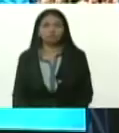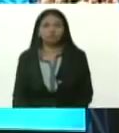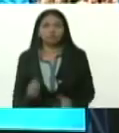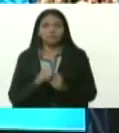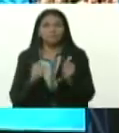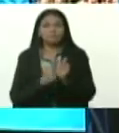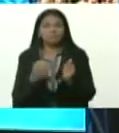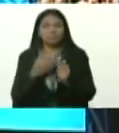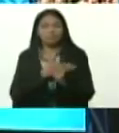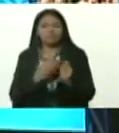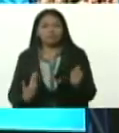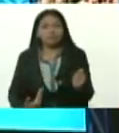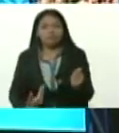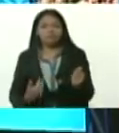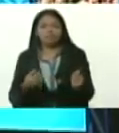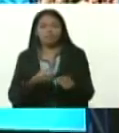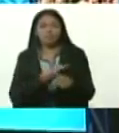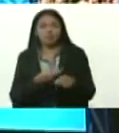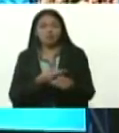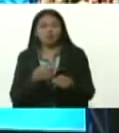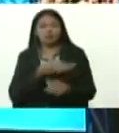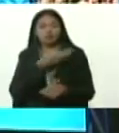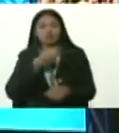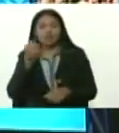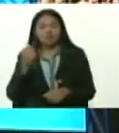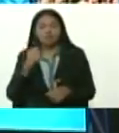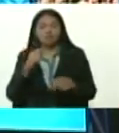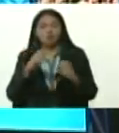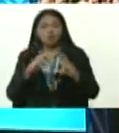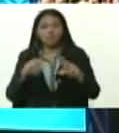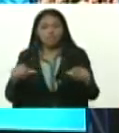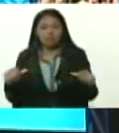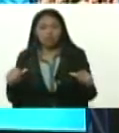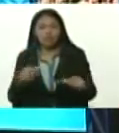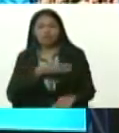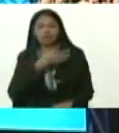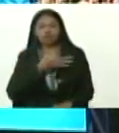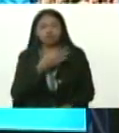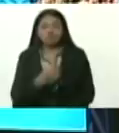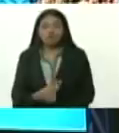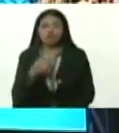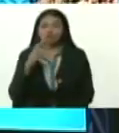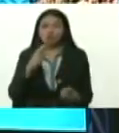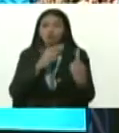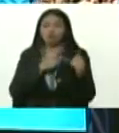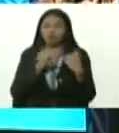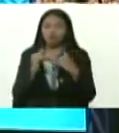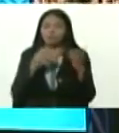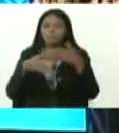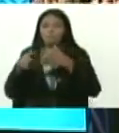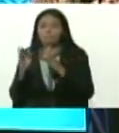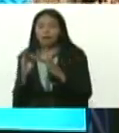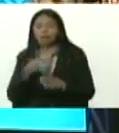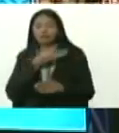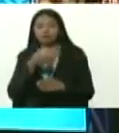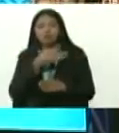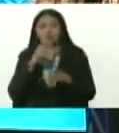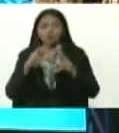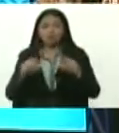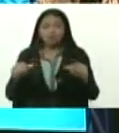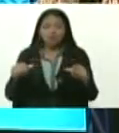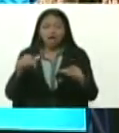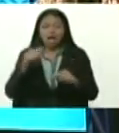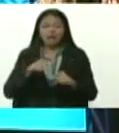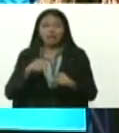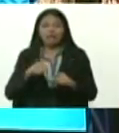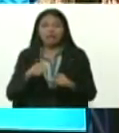vicepresidente de gobierno para el socialismo territorial y social, Aristóbulo. Responsable de construir el socialismo territorial y